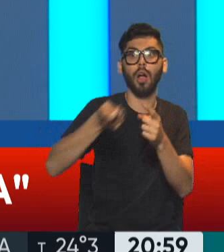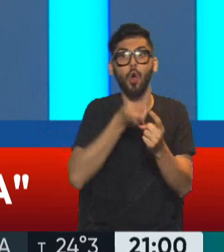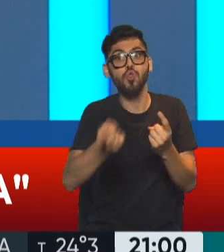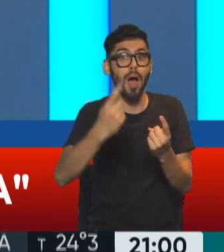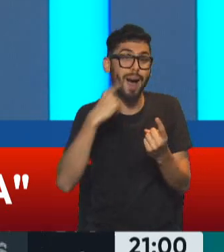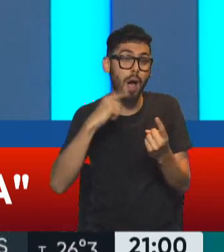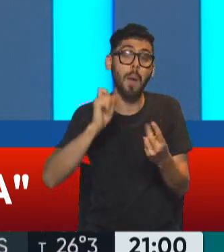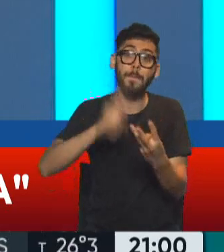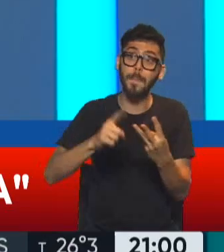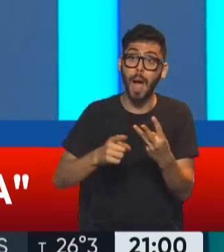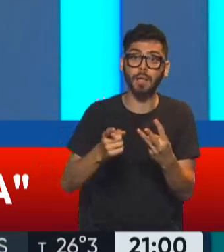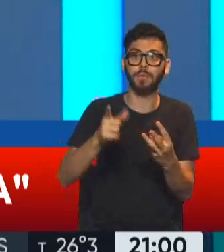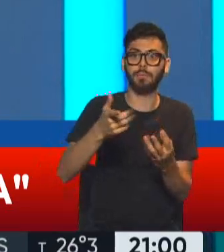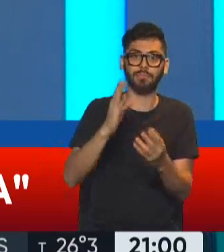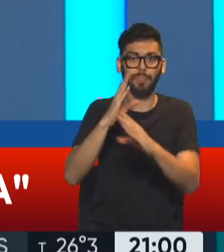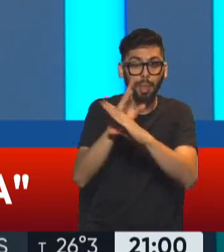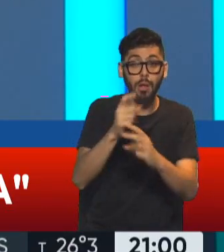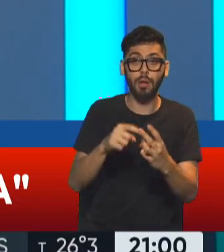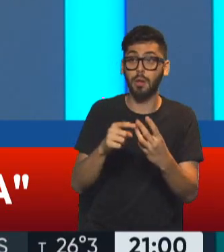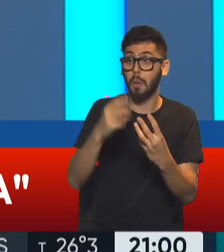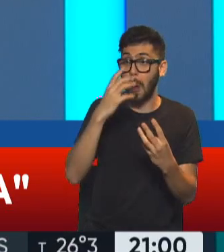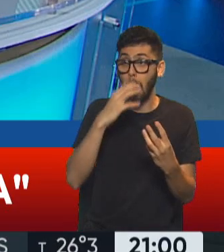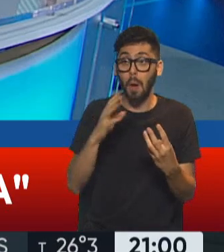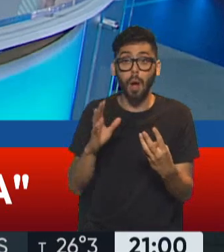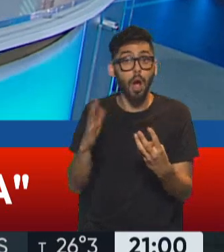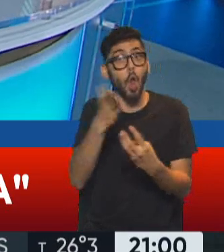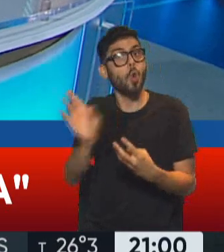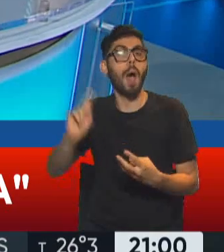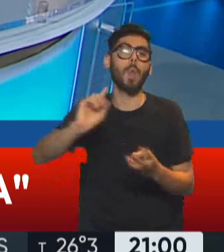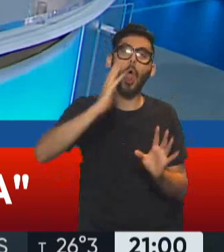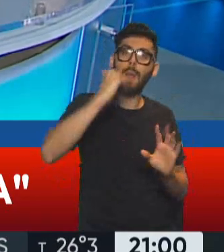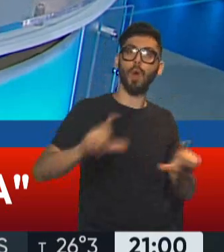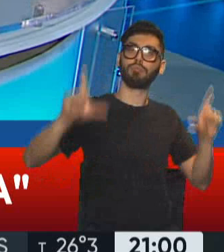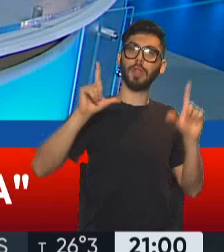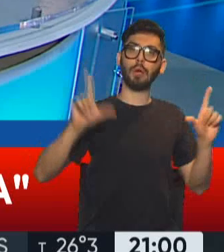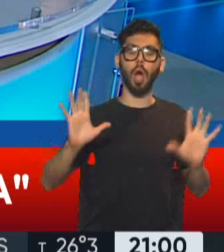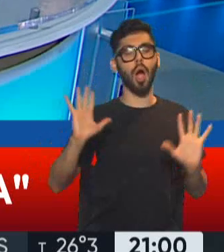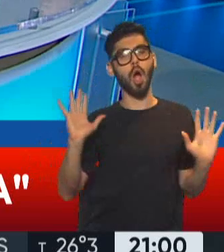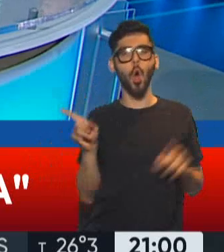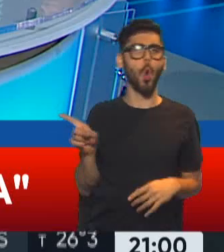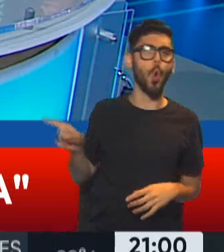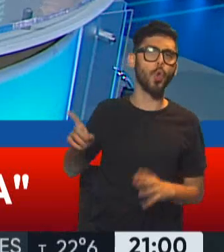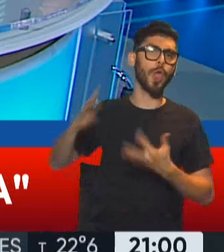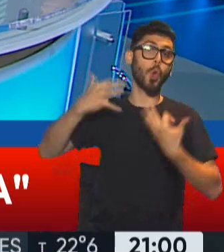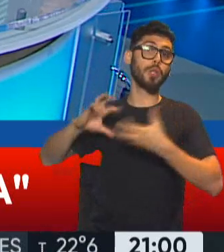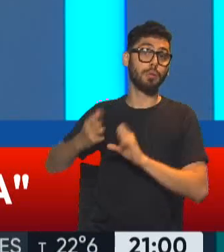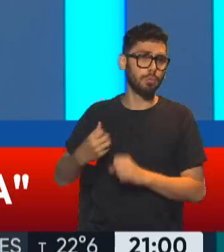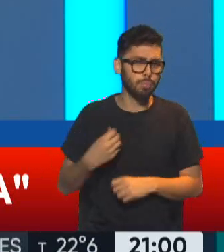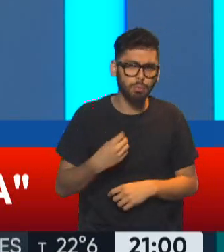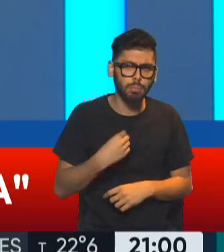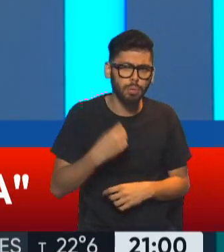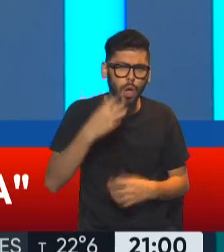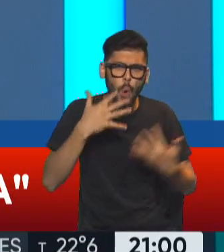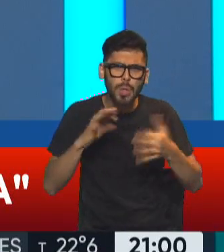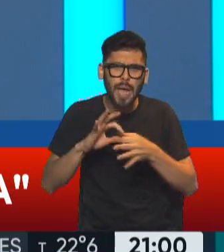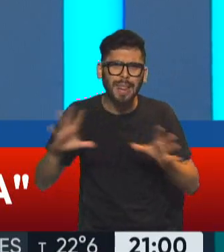justicia. Y después dándonos cátedra en la televisión, el fin de los privilegios, ustedes los que destruyeron la justicia. ¿De qué justicia independiente nos